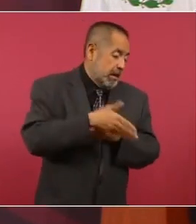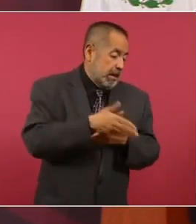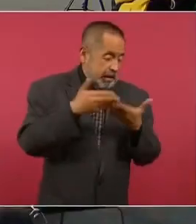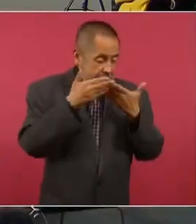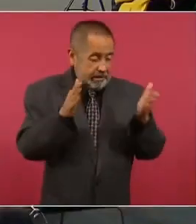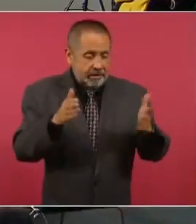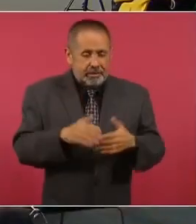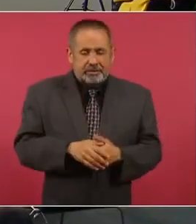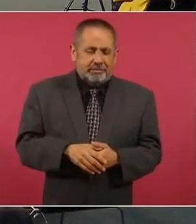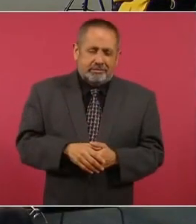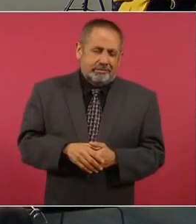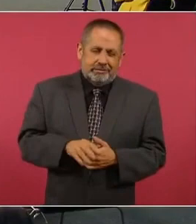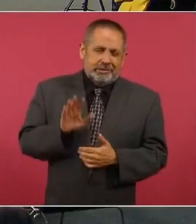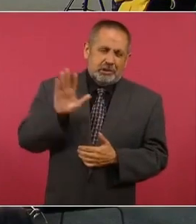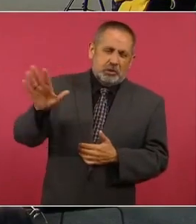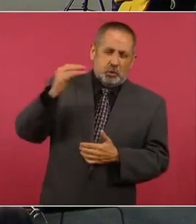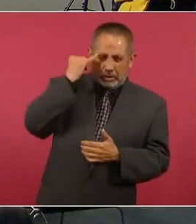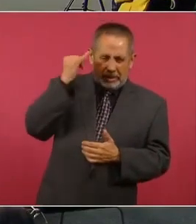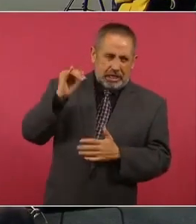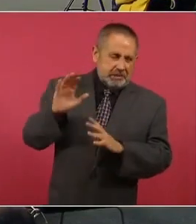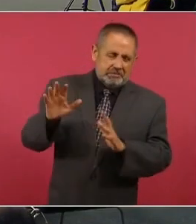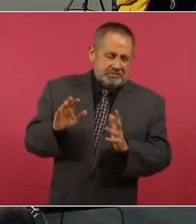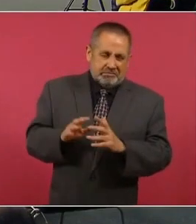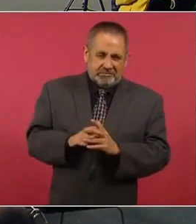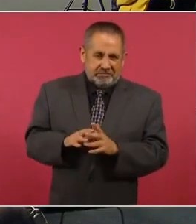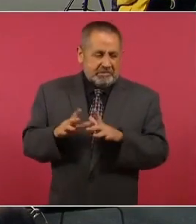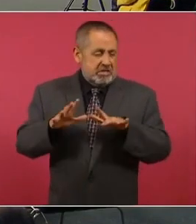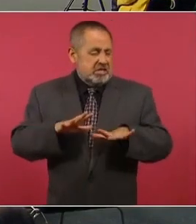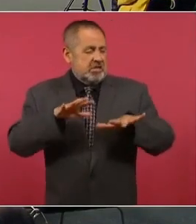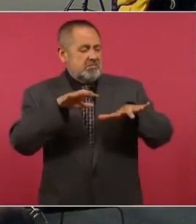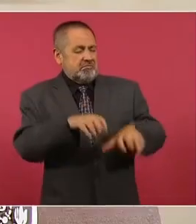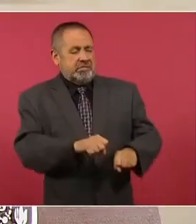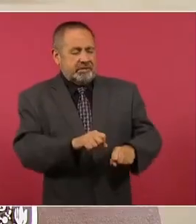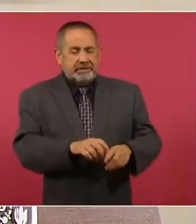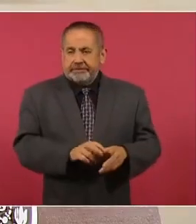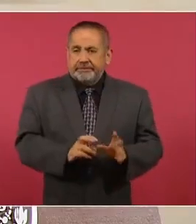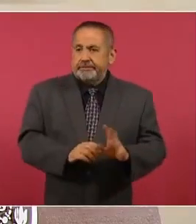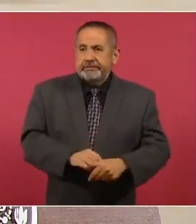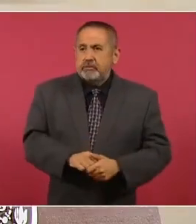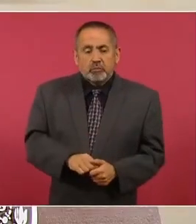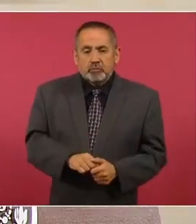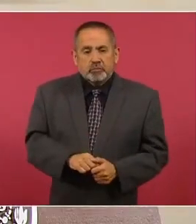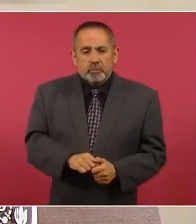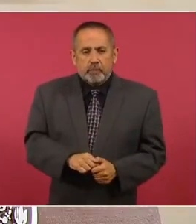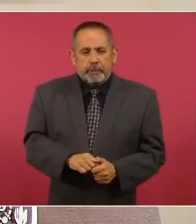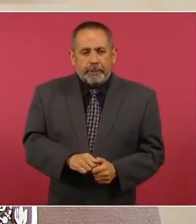y occidental y colonizante,